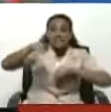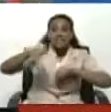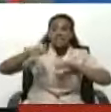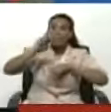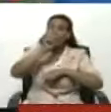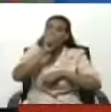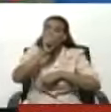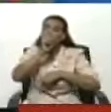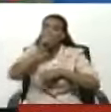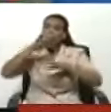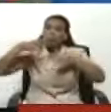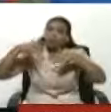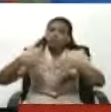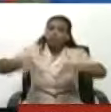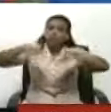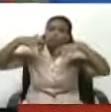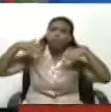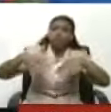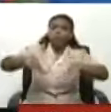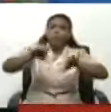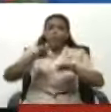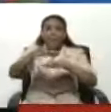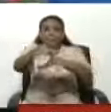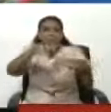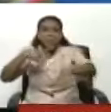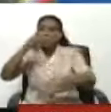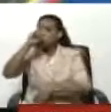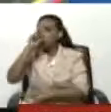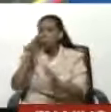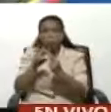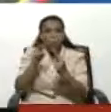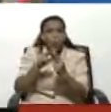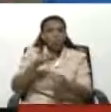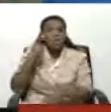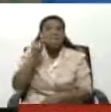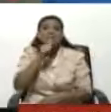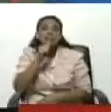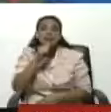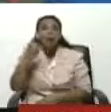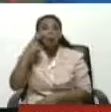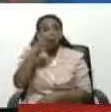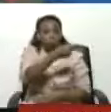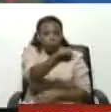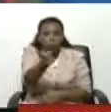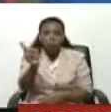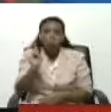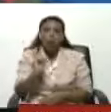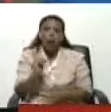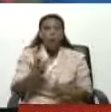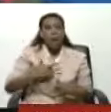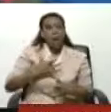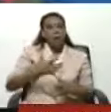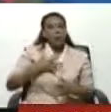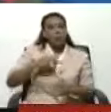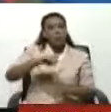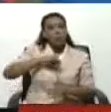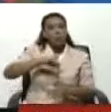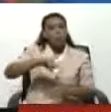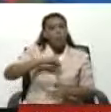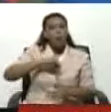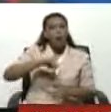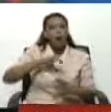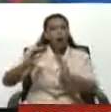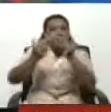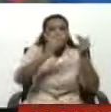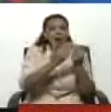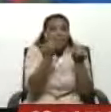anónimo, que muchos eran millones y no se conocen, hoy yo lo veo y lo vemos y nos sentimos en ese pueblo organizado que